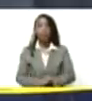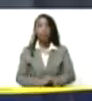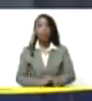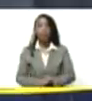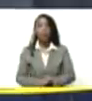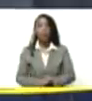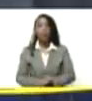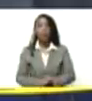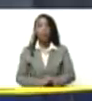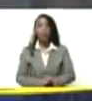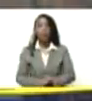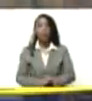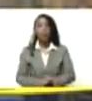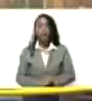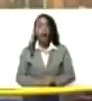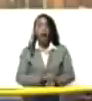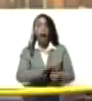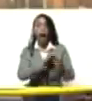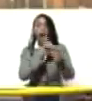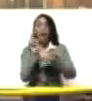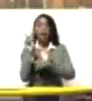bella que viva la belleza